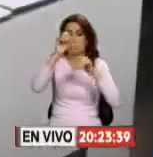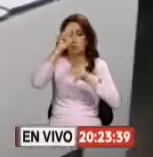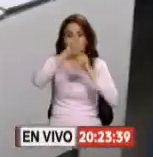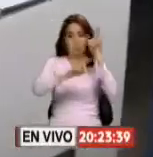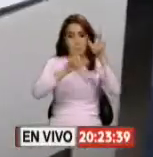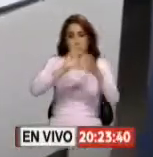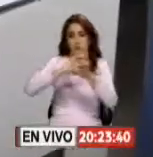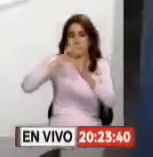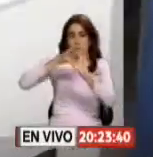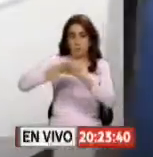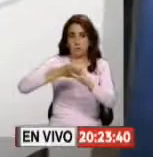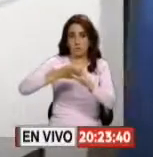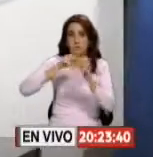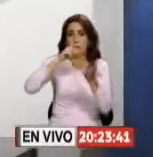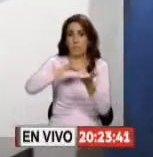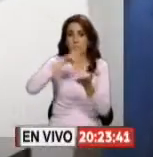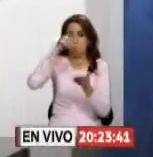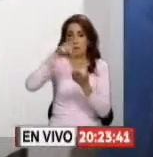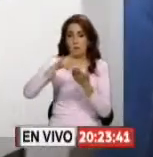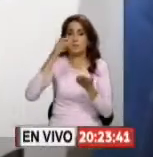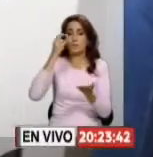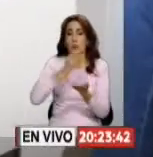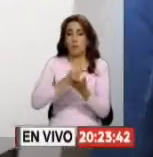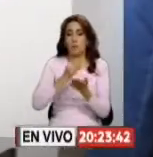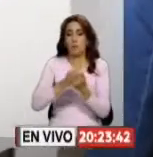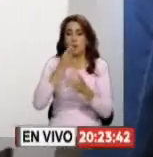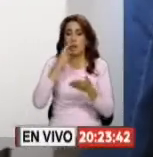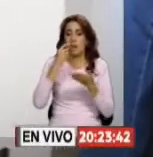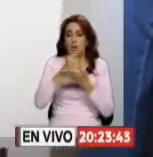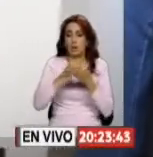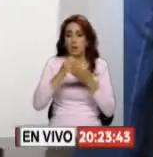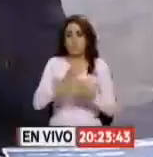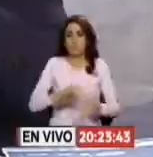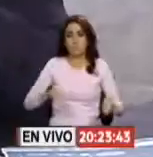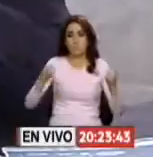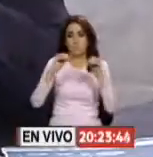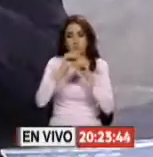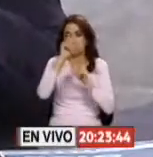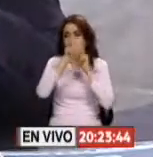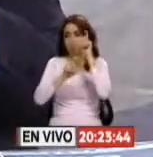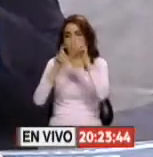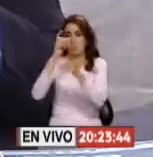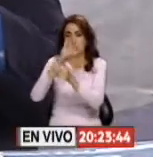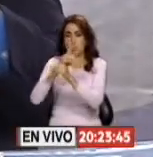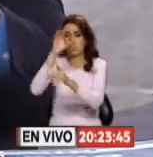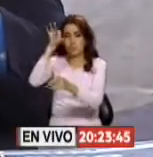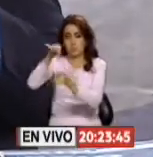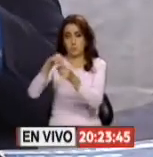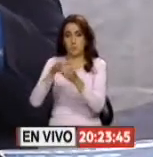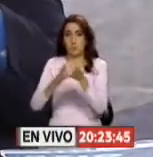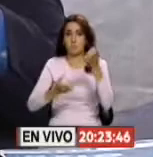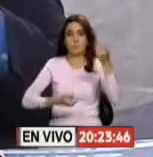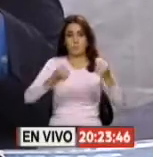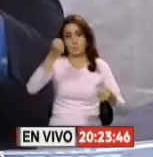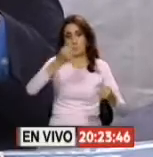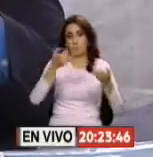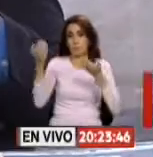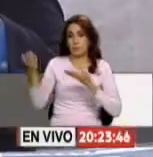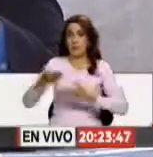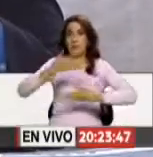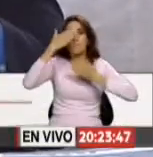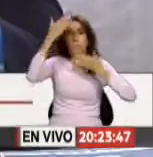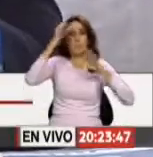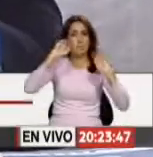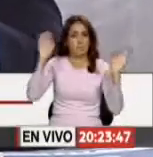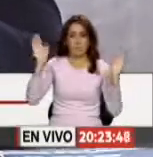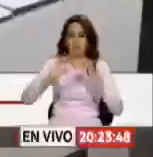iniciativa. Las provincias de Pichincha, Guayas y El Oro registran el mayor número de participantes. Ningún vehículo que preste este servicio tendrá propaganda política